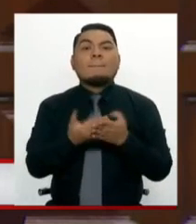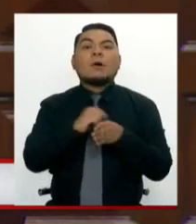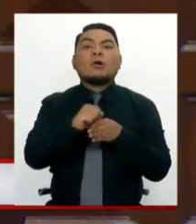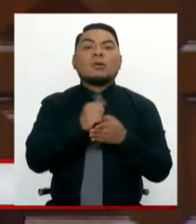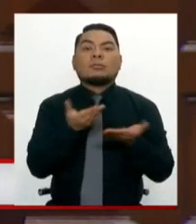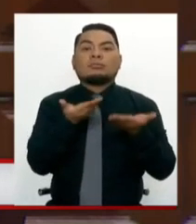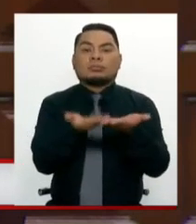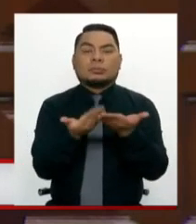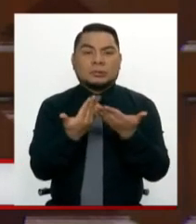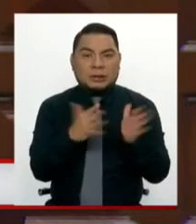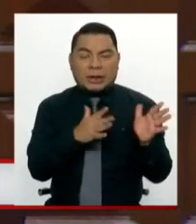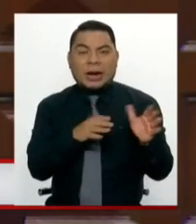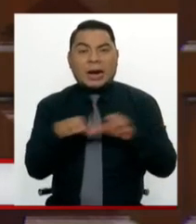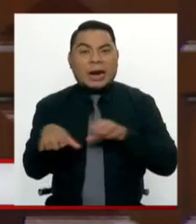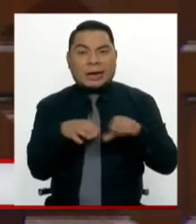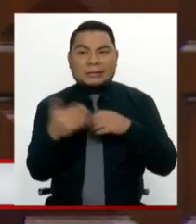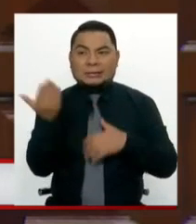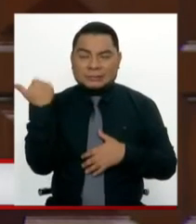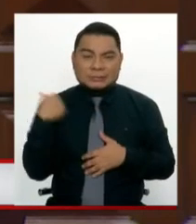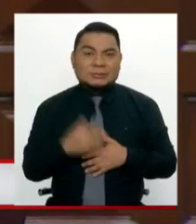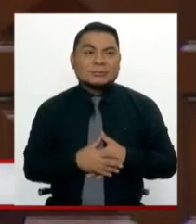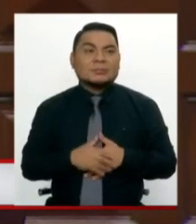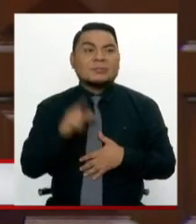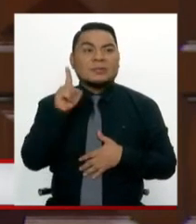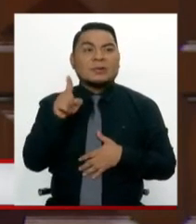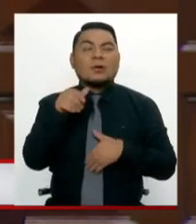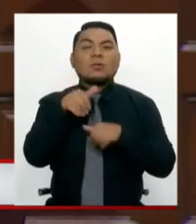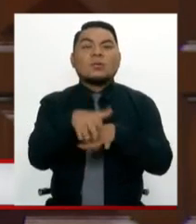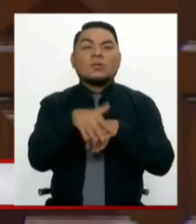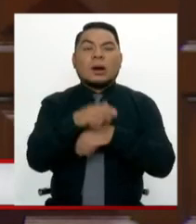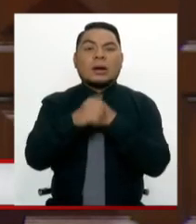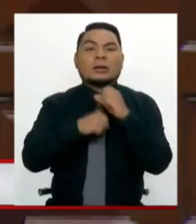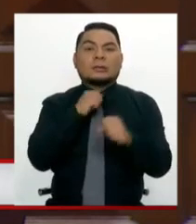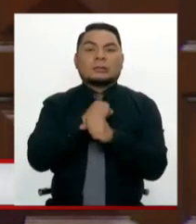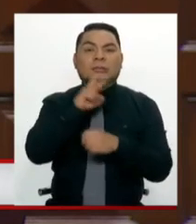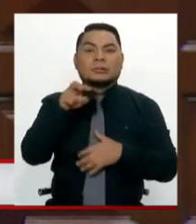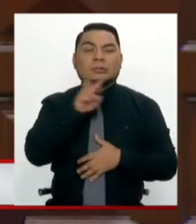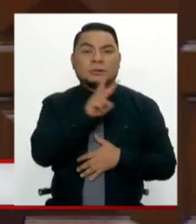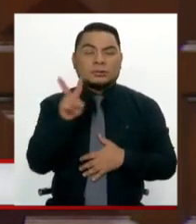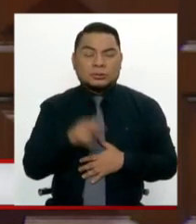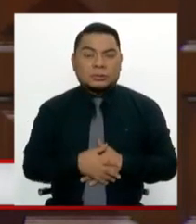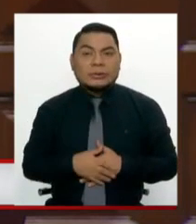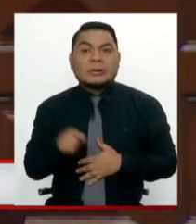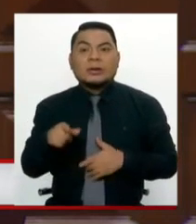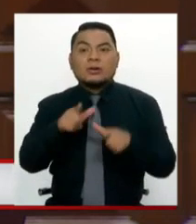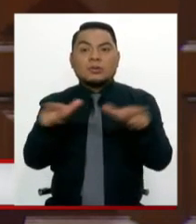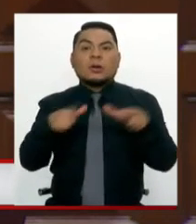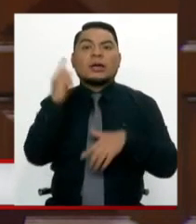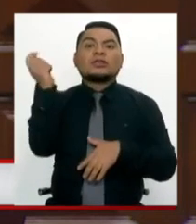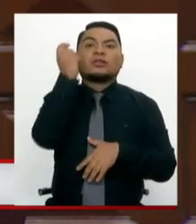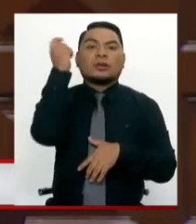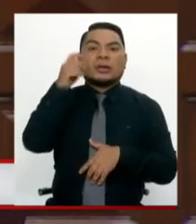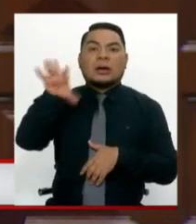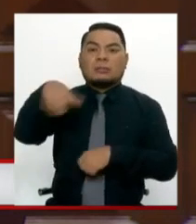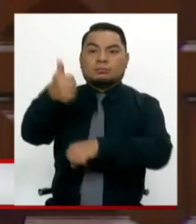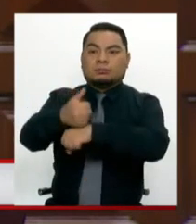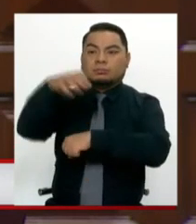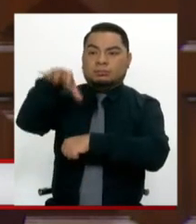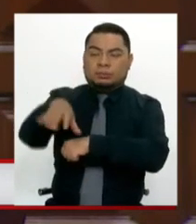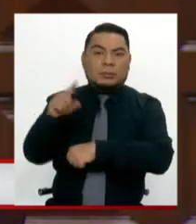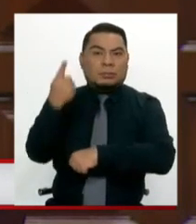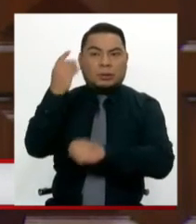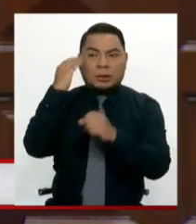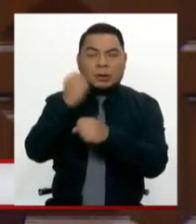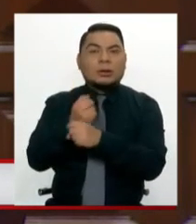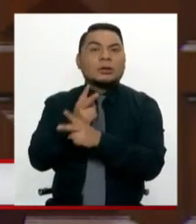se puso en funcionamiento el 1 de julio de 2022 en la ciudad de Trujillo,